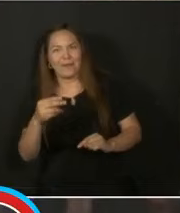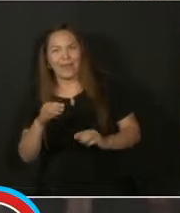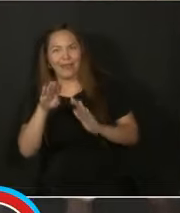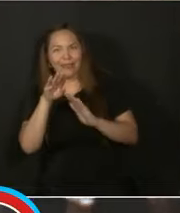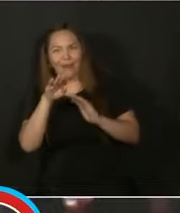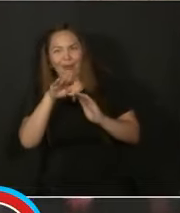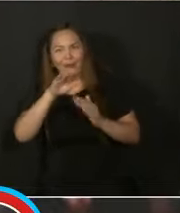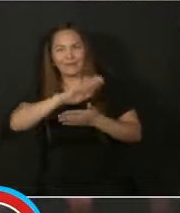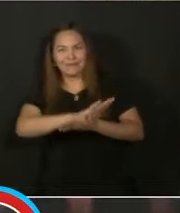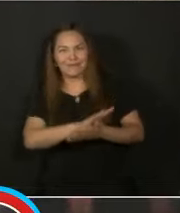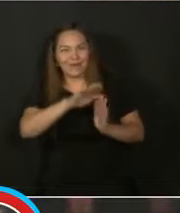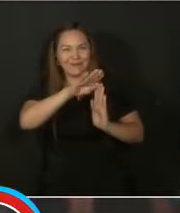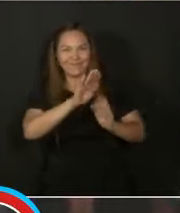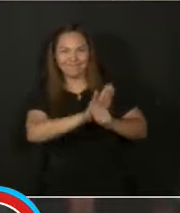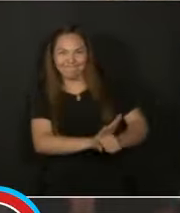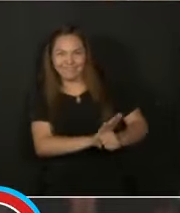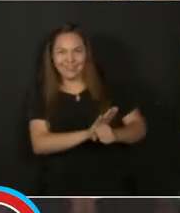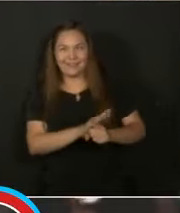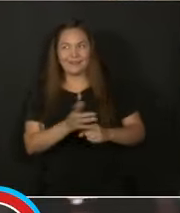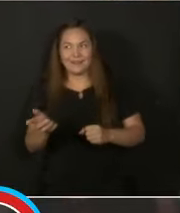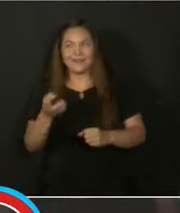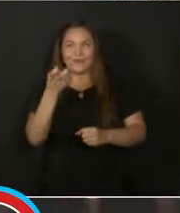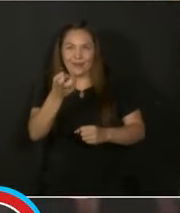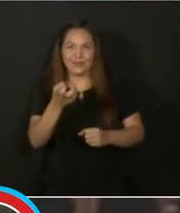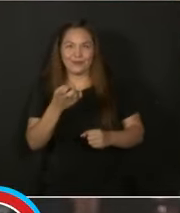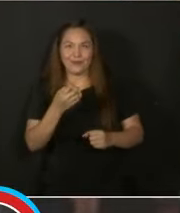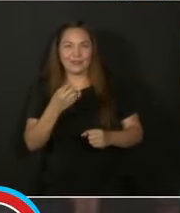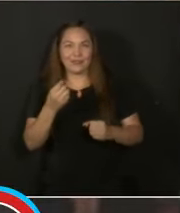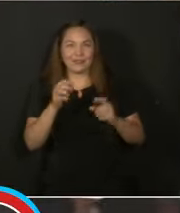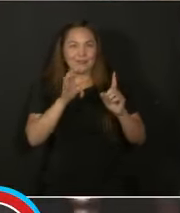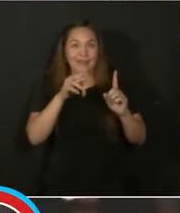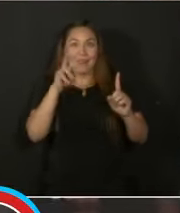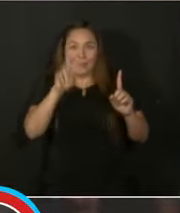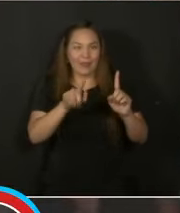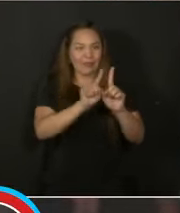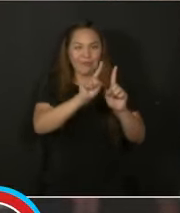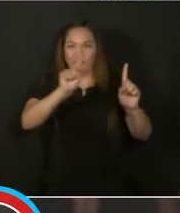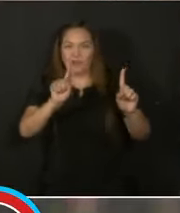nunca pensé nunca pensé que nunca como teoría nunca pienso